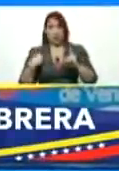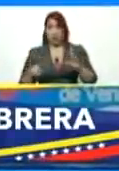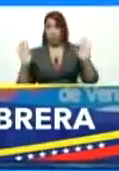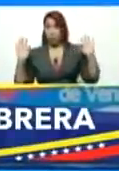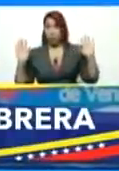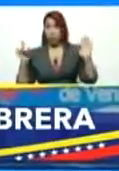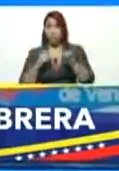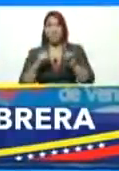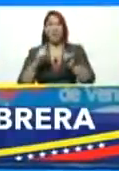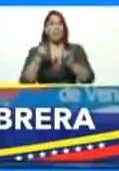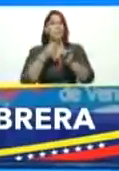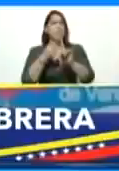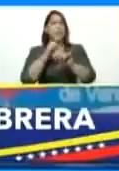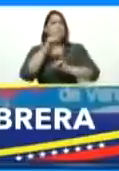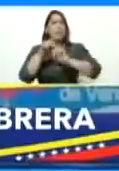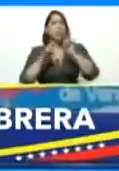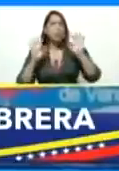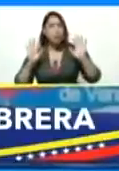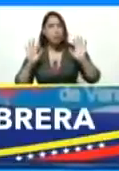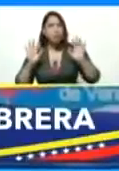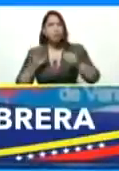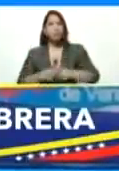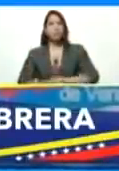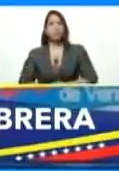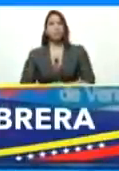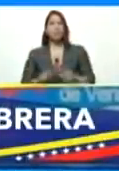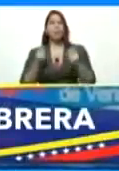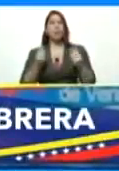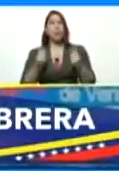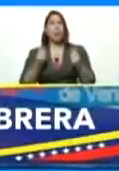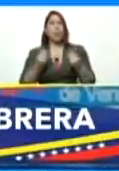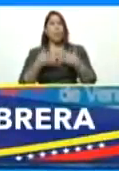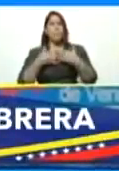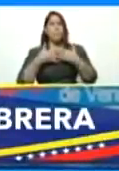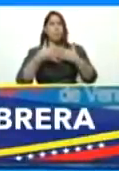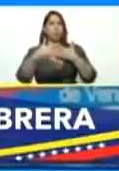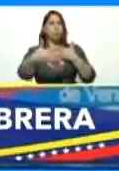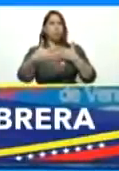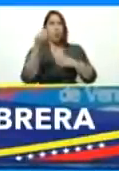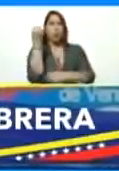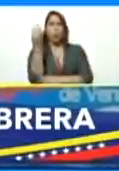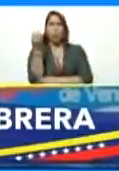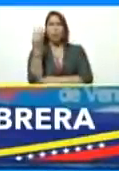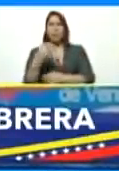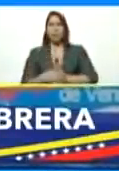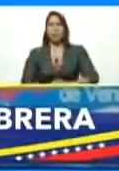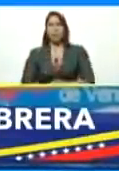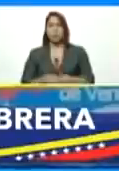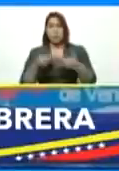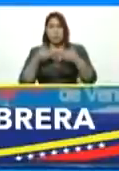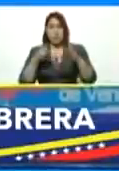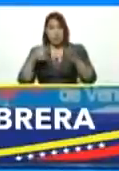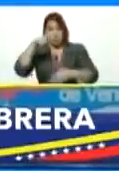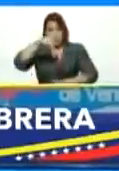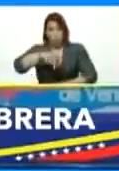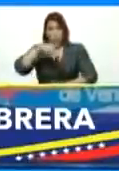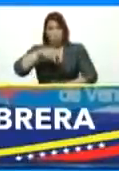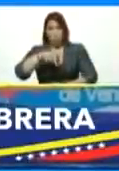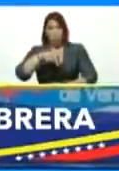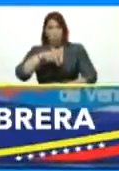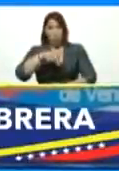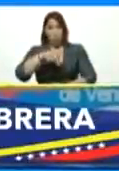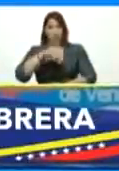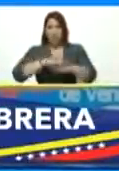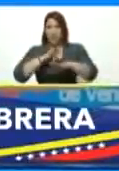pero primero una pregunta cómo es el periodo del congreso se instala hoy se y cada